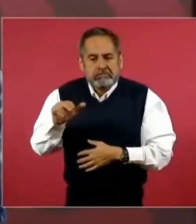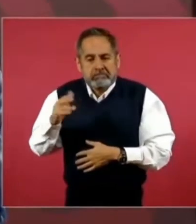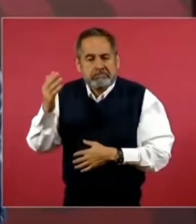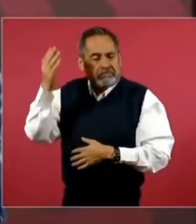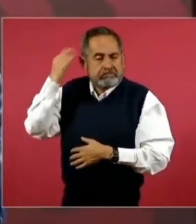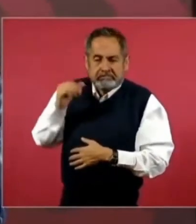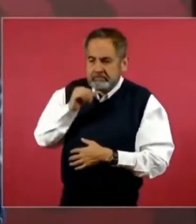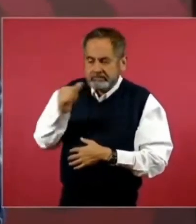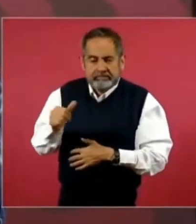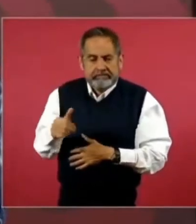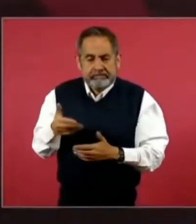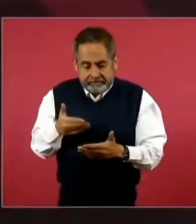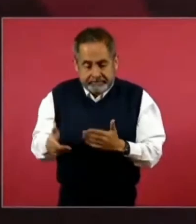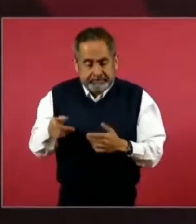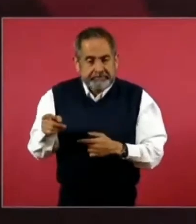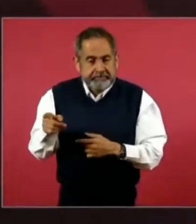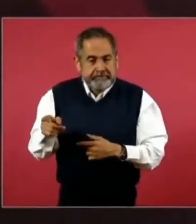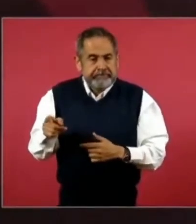se habían